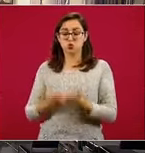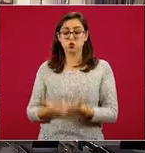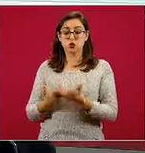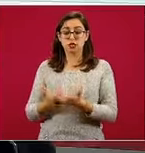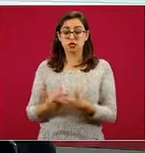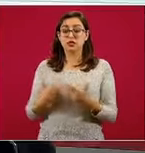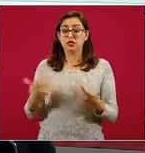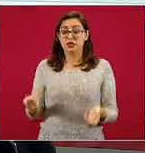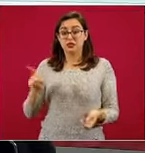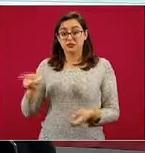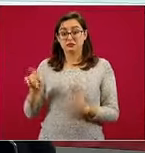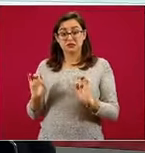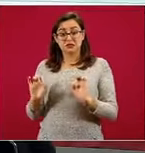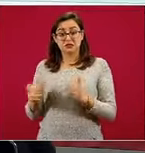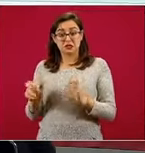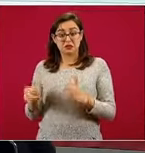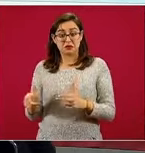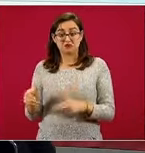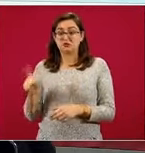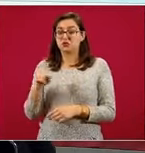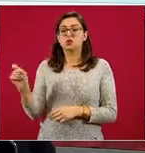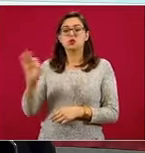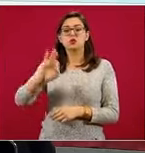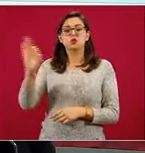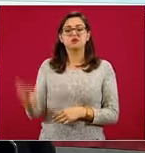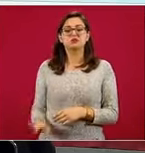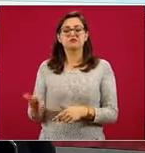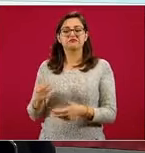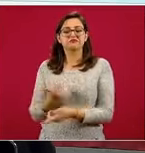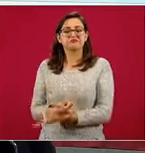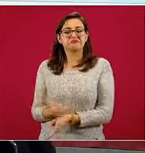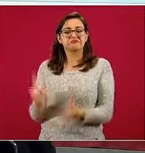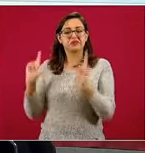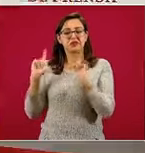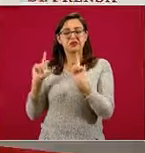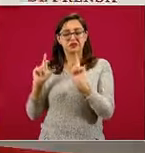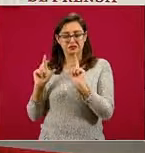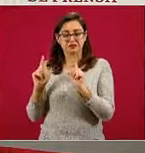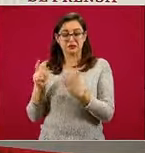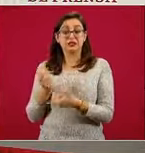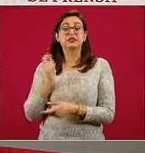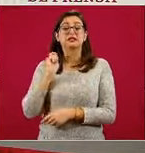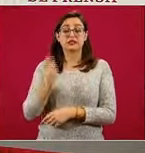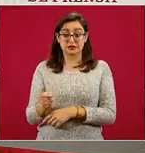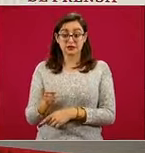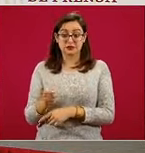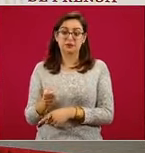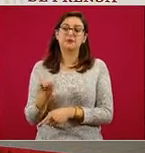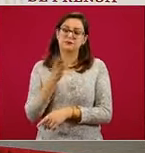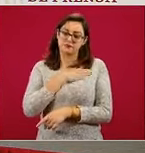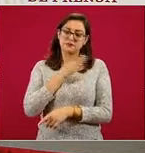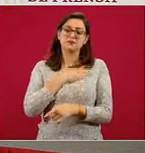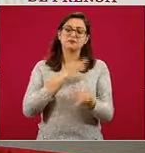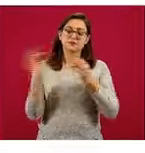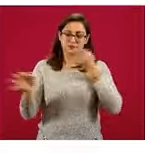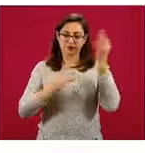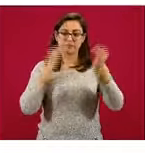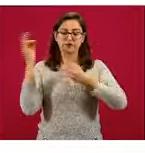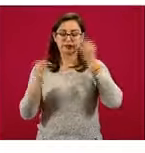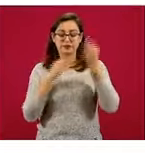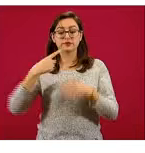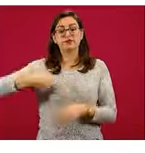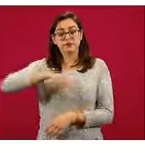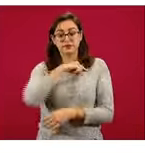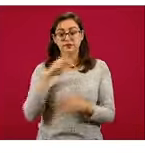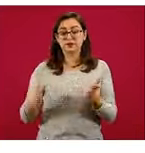caso de Chiapas con el 100% de sus camas disponibles para IRA. Y esto es bueno, mucho de lo que hemos venido también